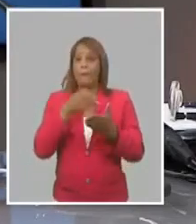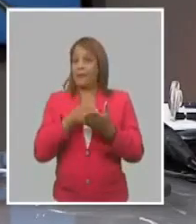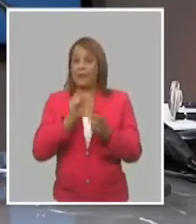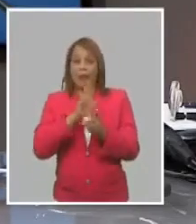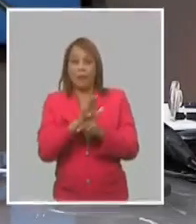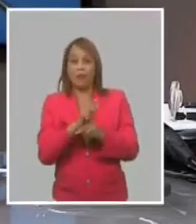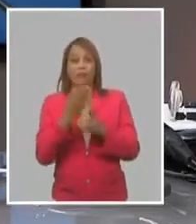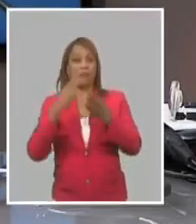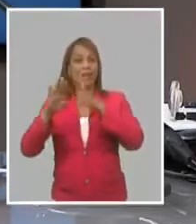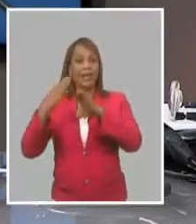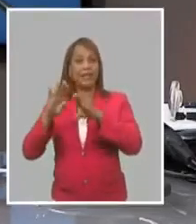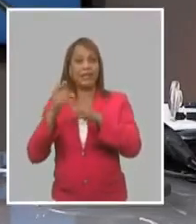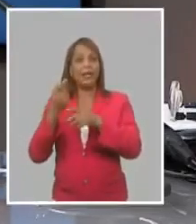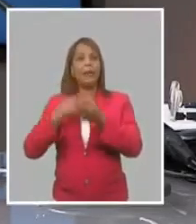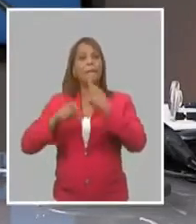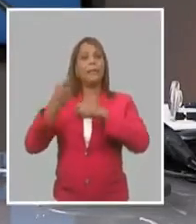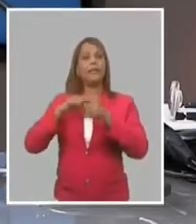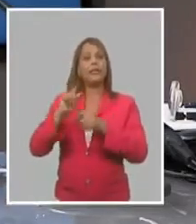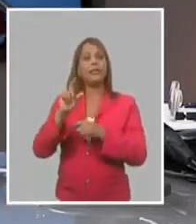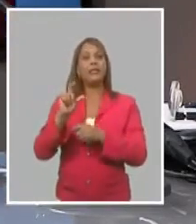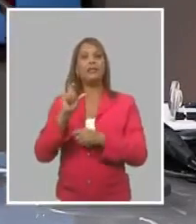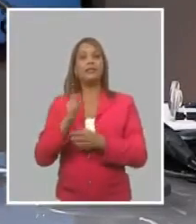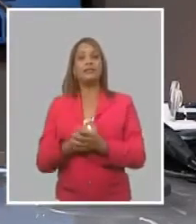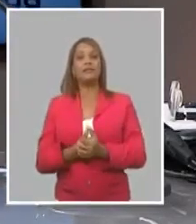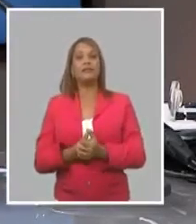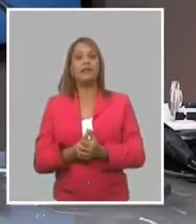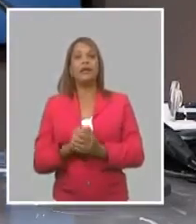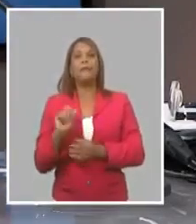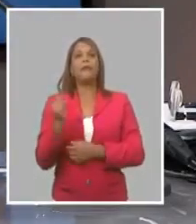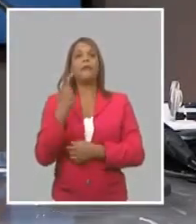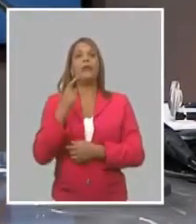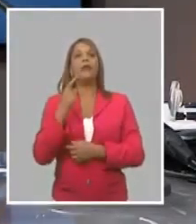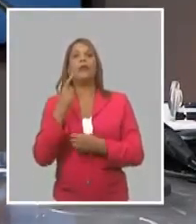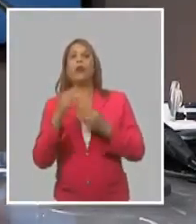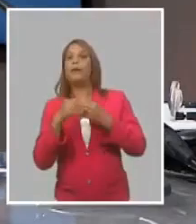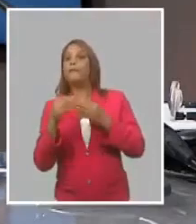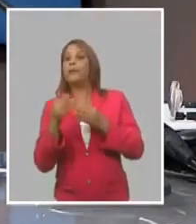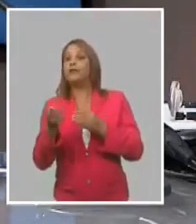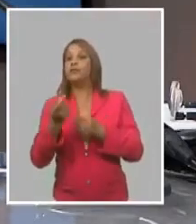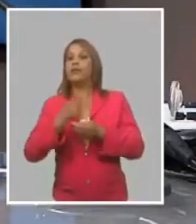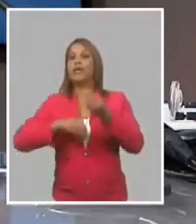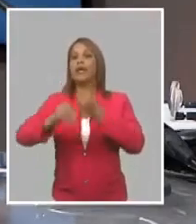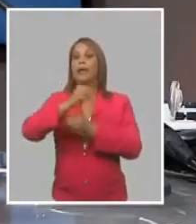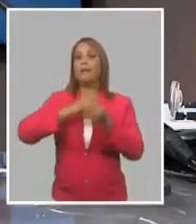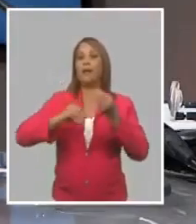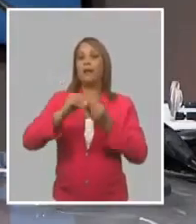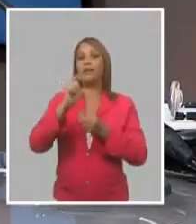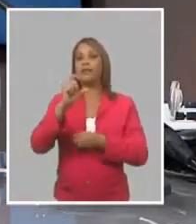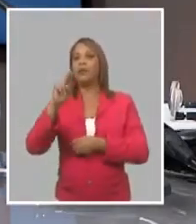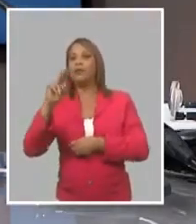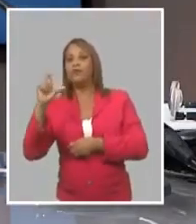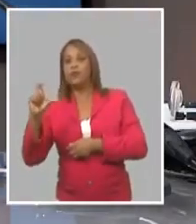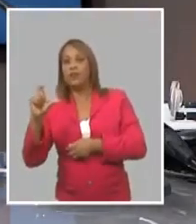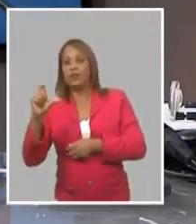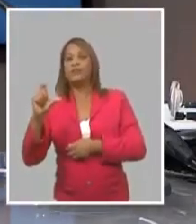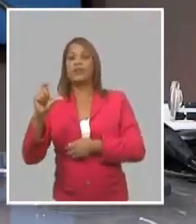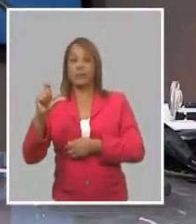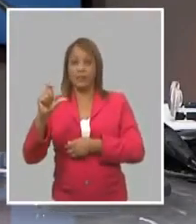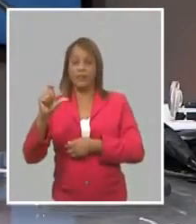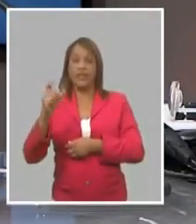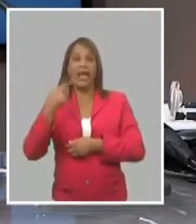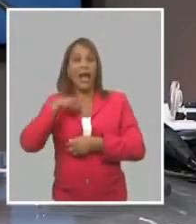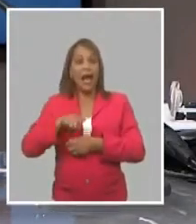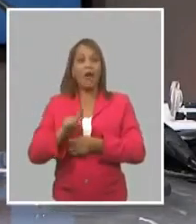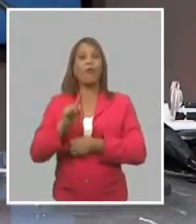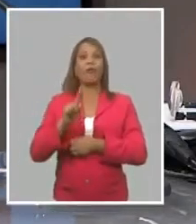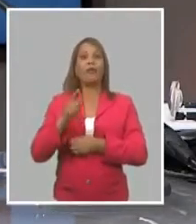cadenas de tiendas a vender en peso, y primero vendíamos en peso y dábamos vuelto en CUC, y ahora se vende